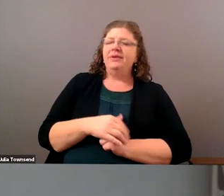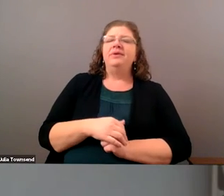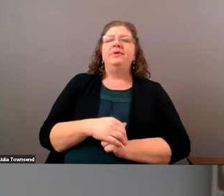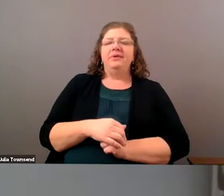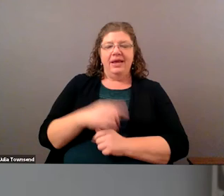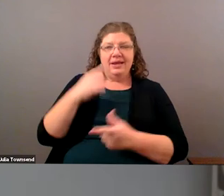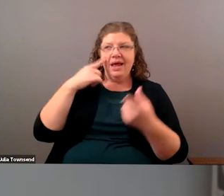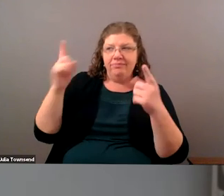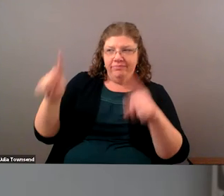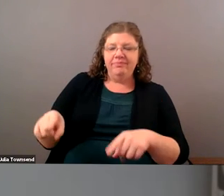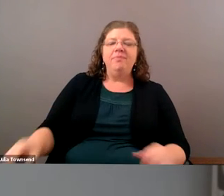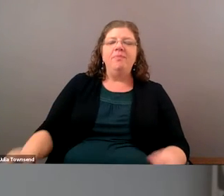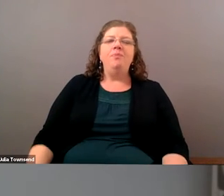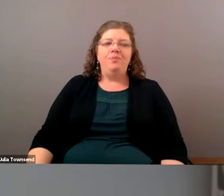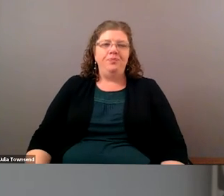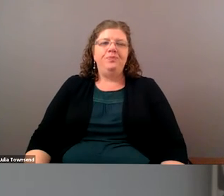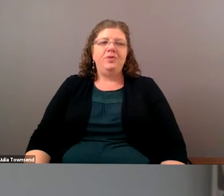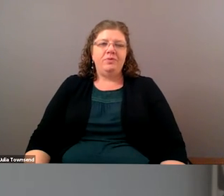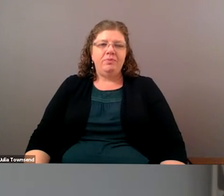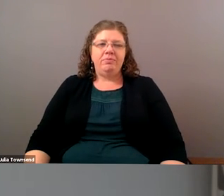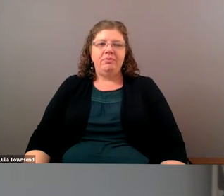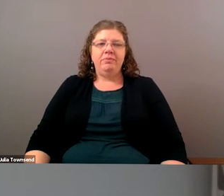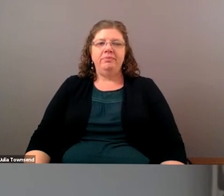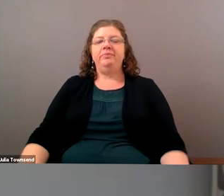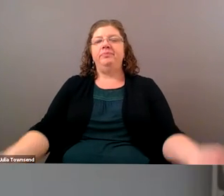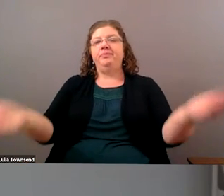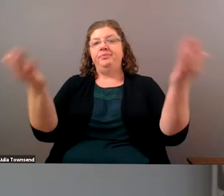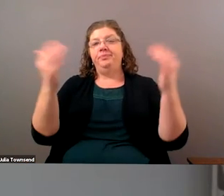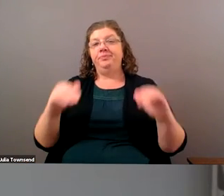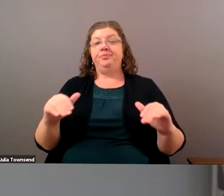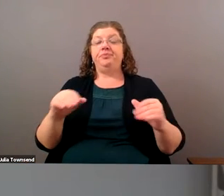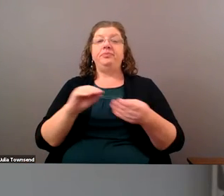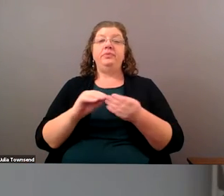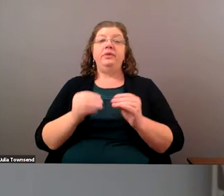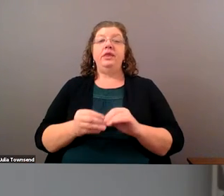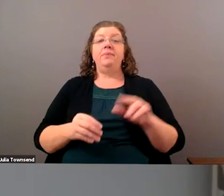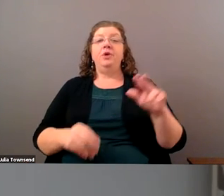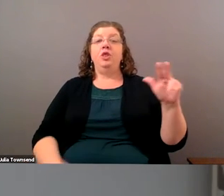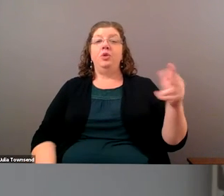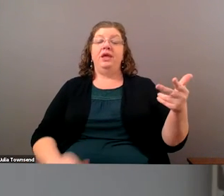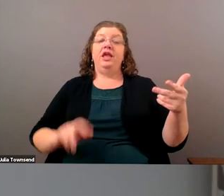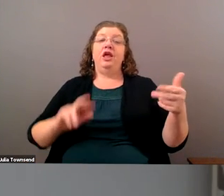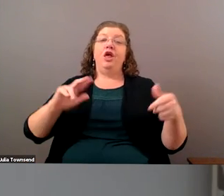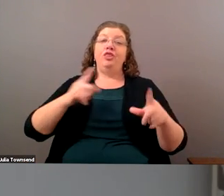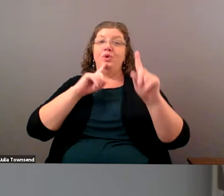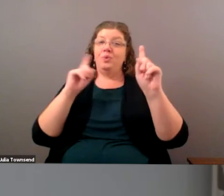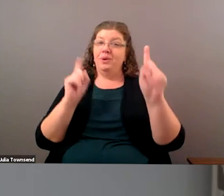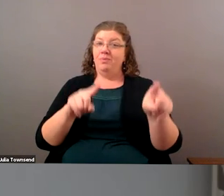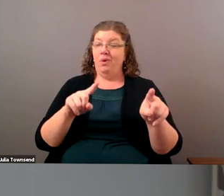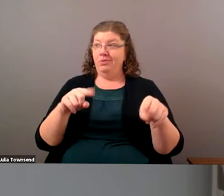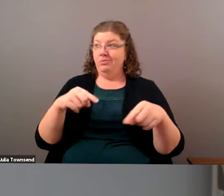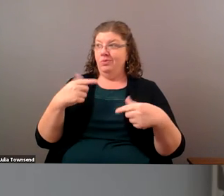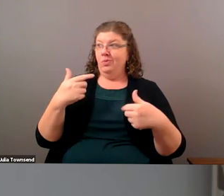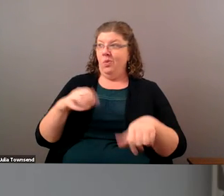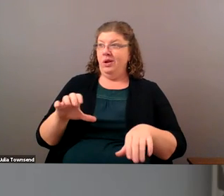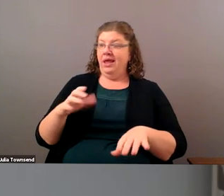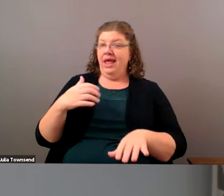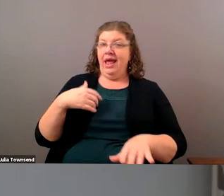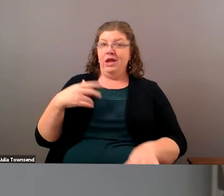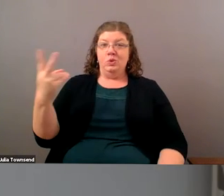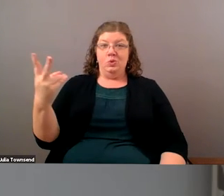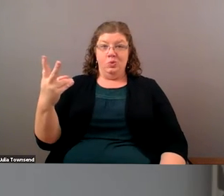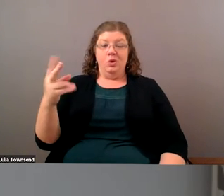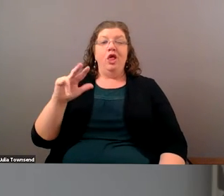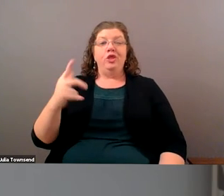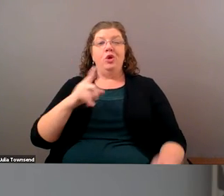su opinión. Ahora vamos a pasar al número 3. El tercer reporte, dado que ya llevamos dos reportes, y esto